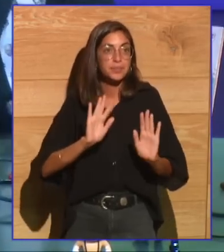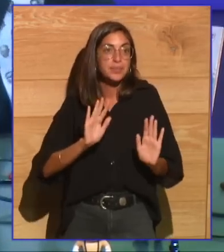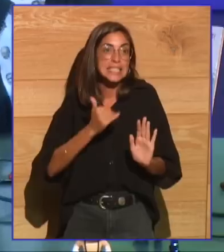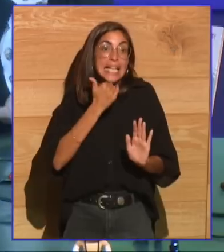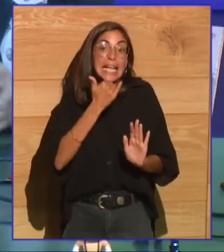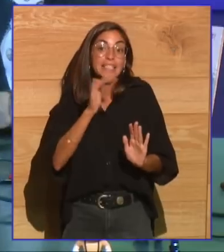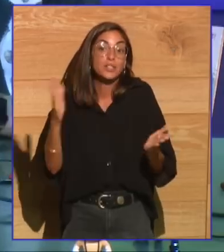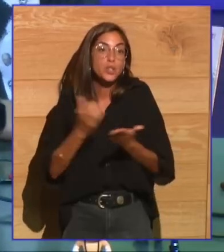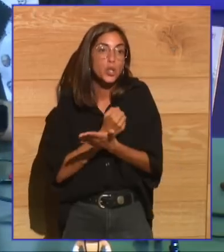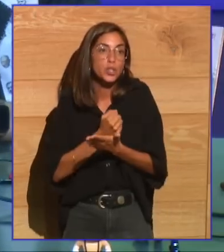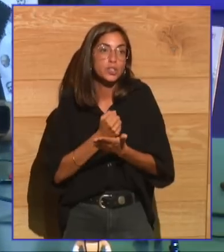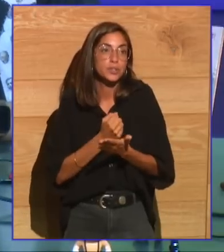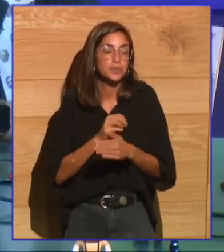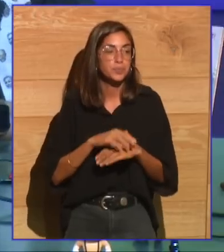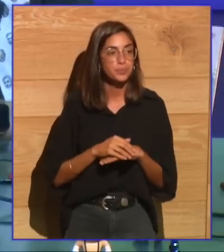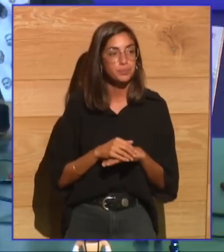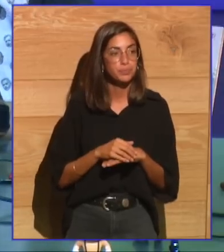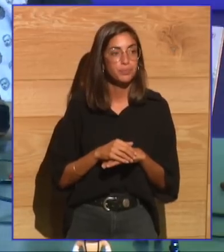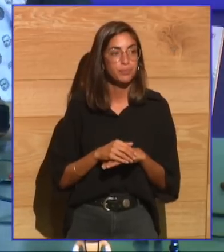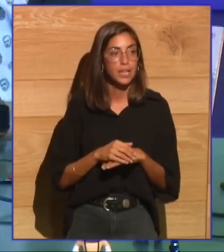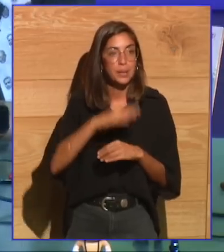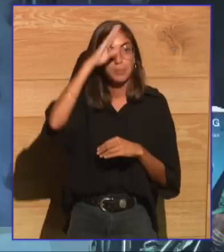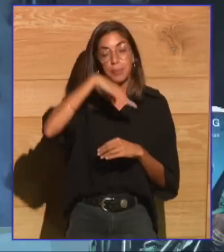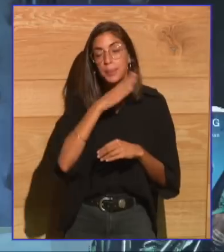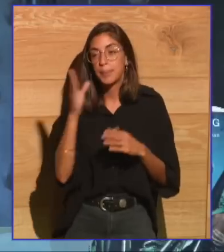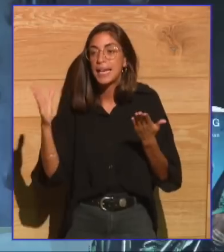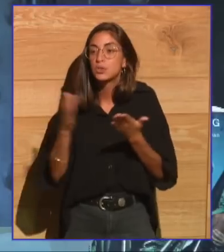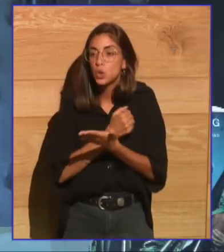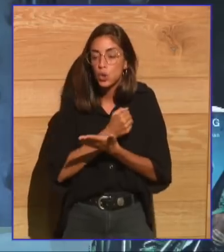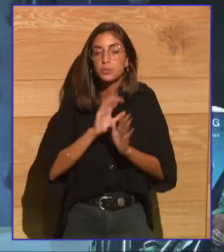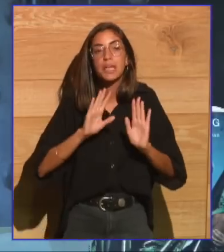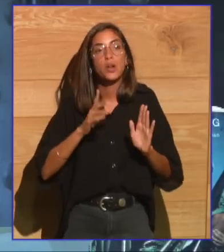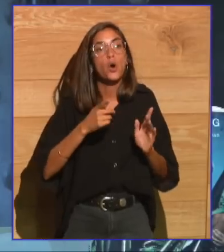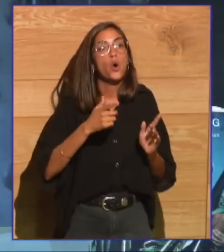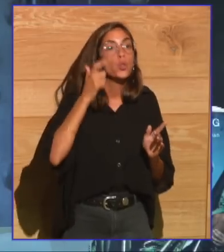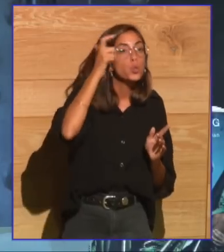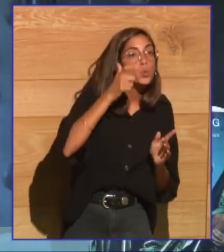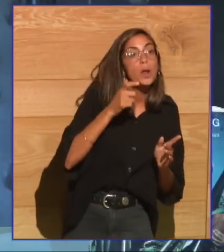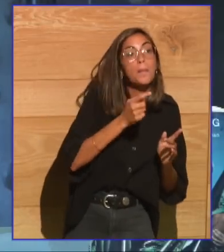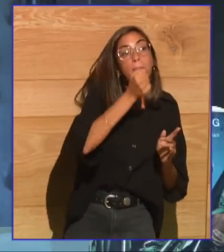podemos estar todo el rato con la sección lejos hemos tenido padres lo que alguna vez nos ha dura humano todos